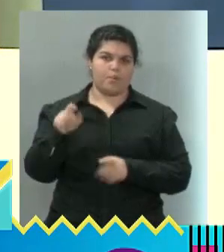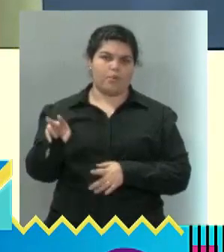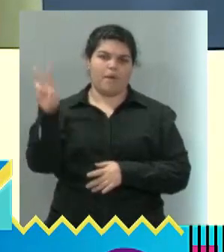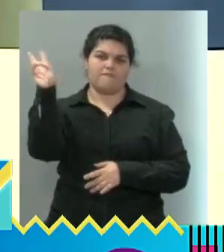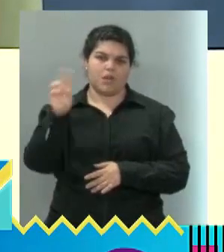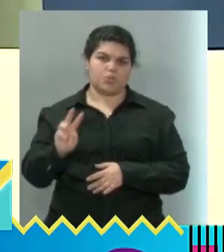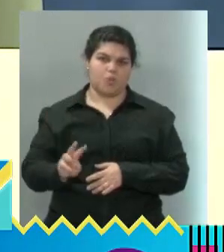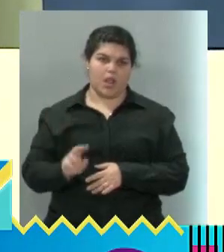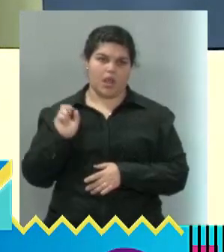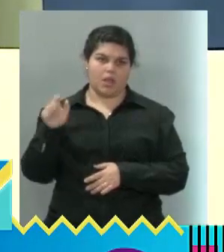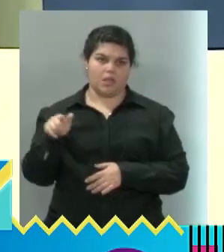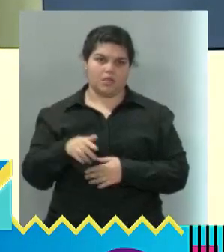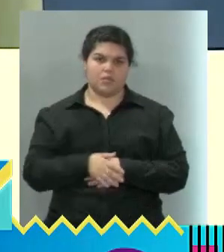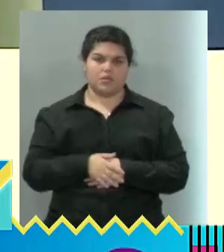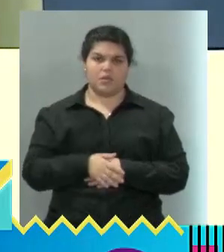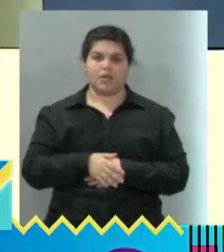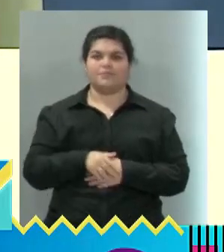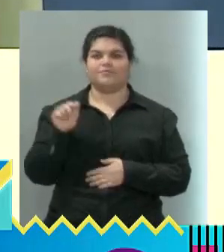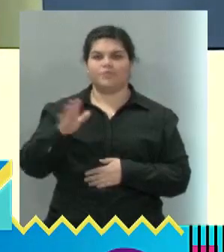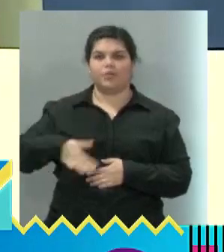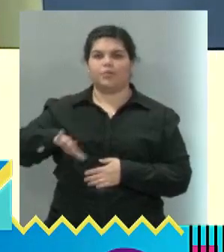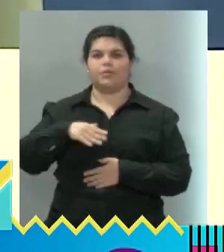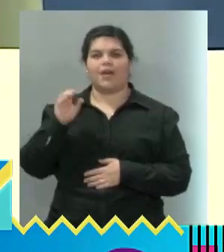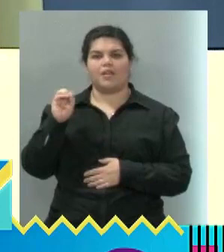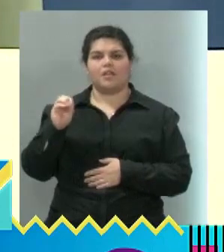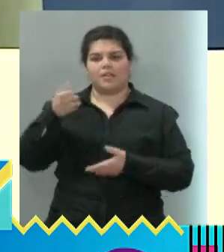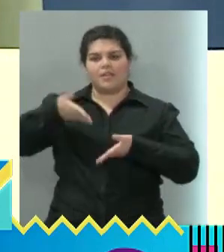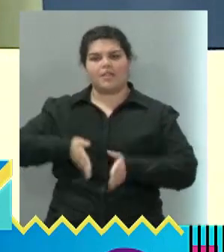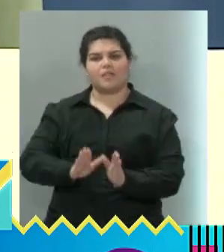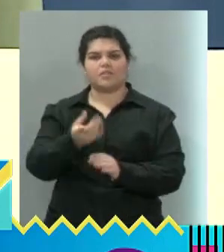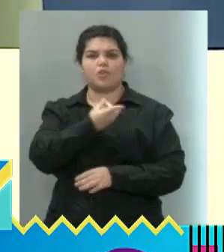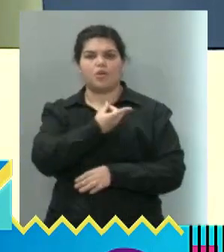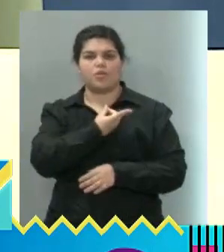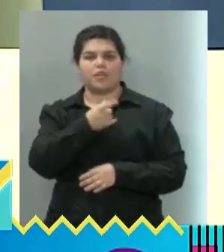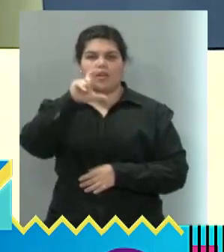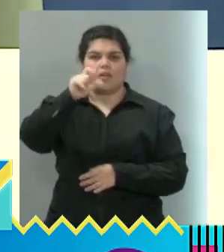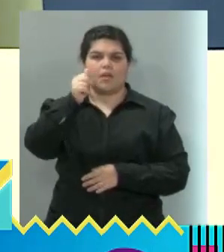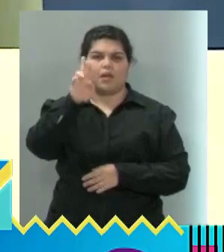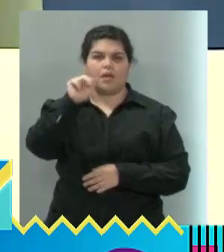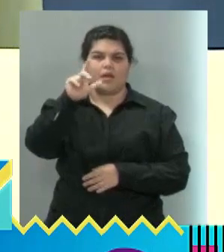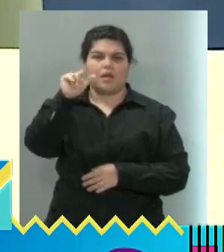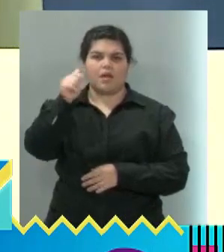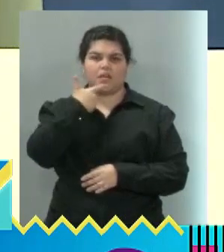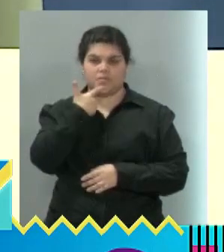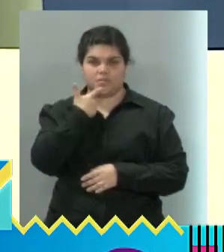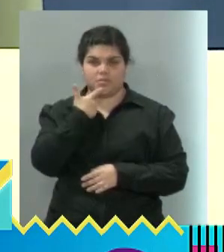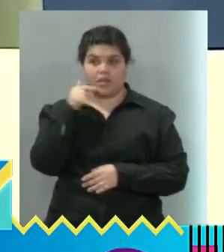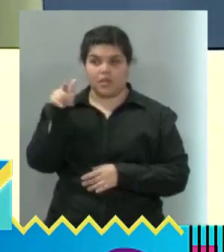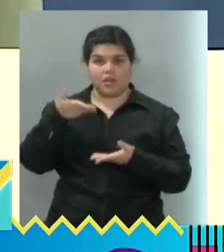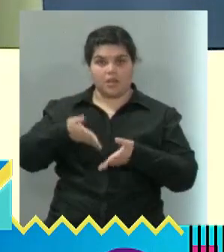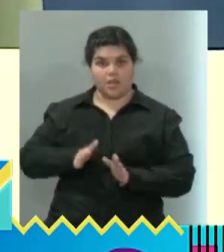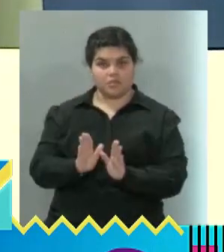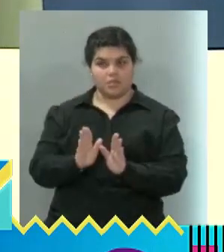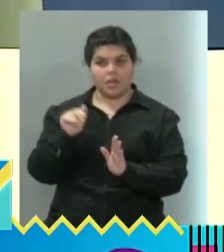es Venezuela, es un caraqueño, un hombre nacido en Caracas, tiene esa equivalencia, podríamos decir. ¿Por qué? Porque